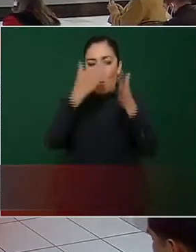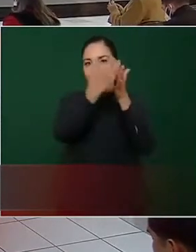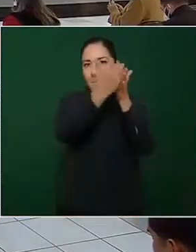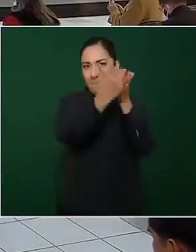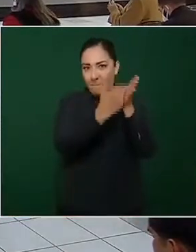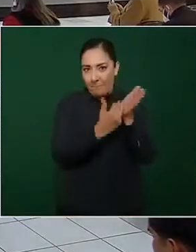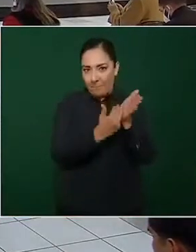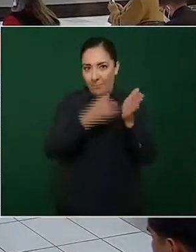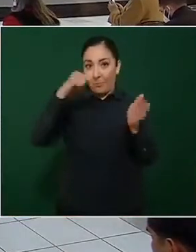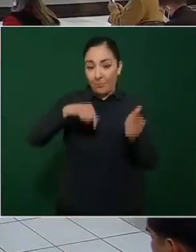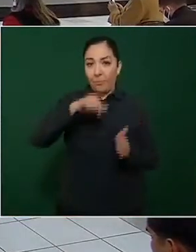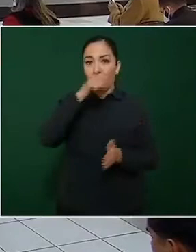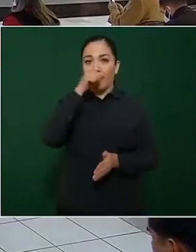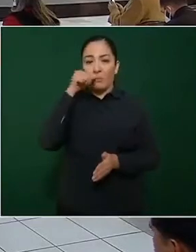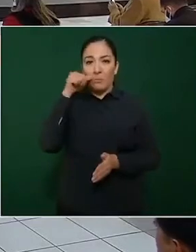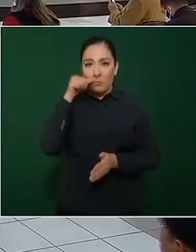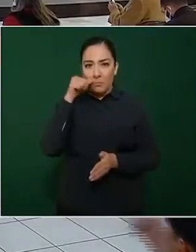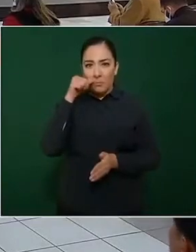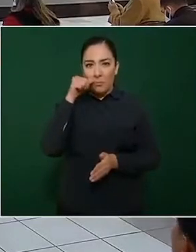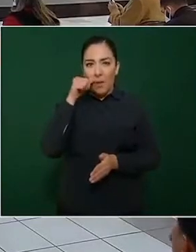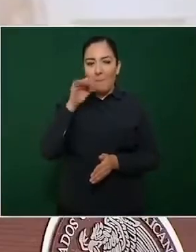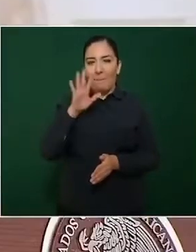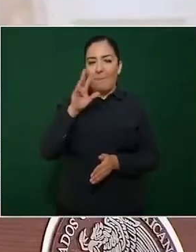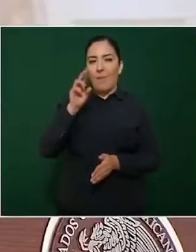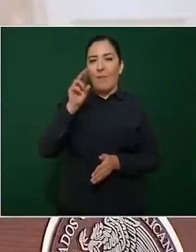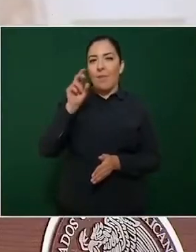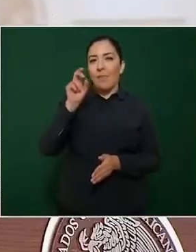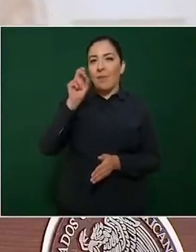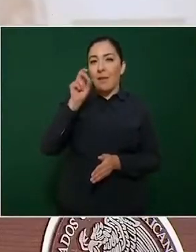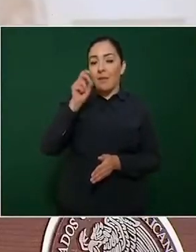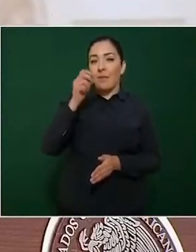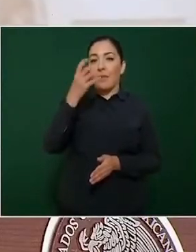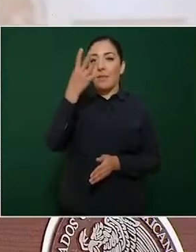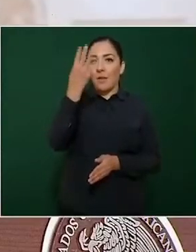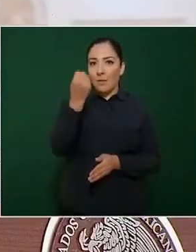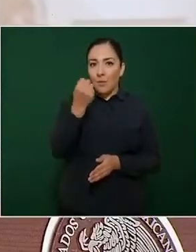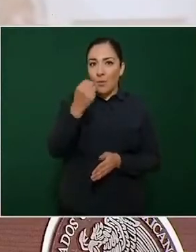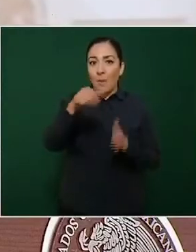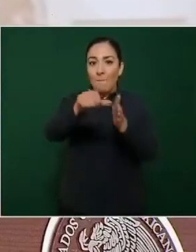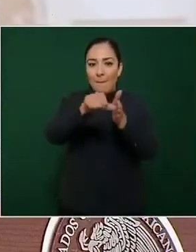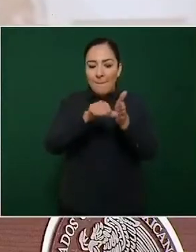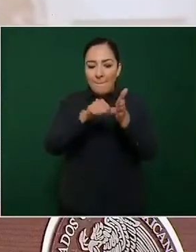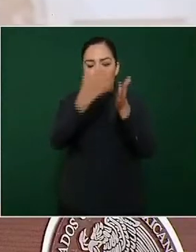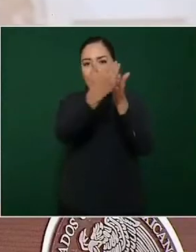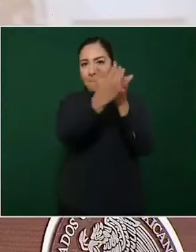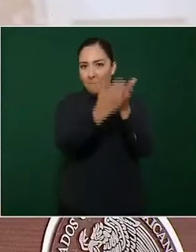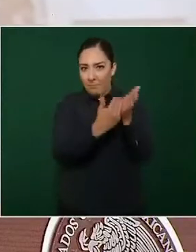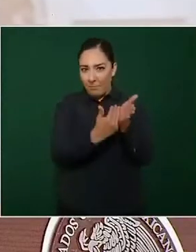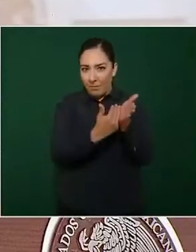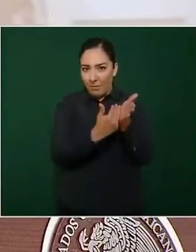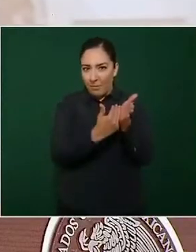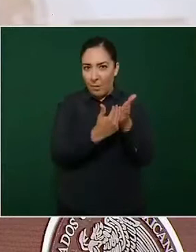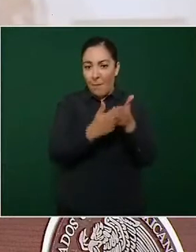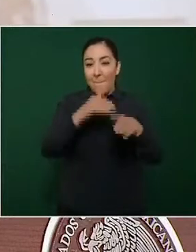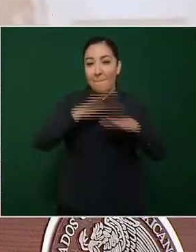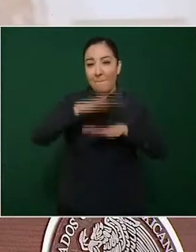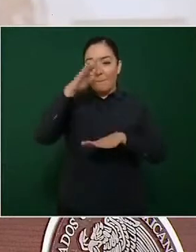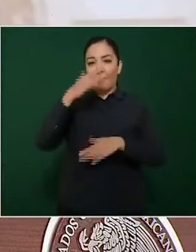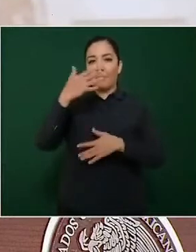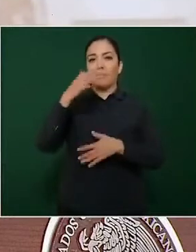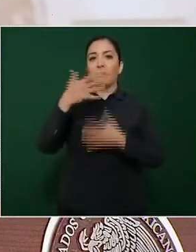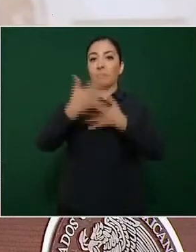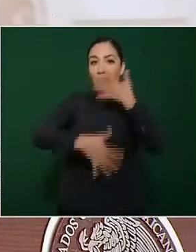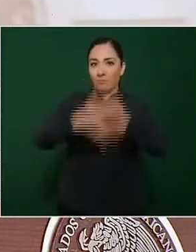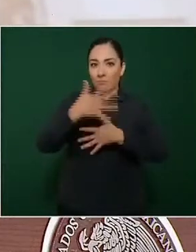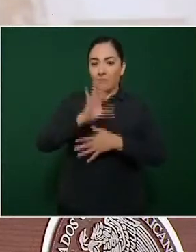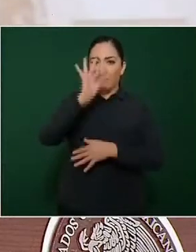reducción en Ciudad Juárez en treinta y nueve meses del más del quince por